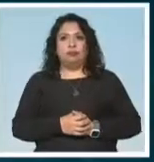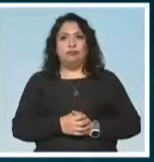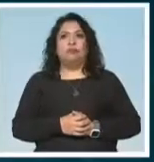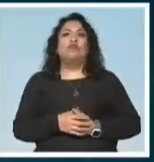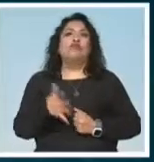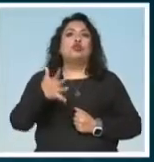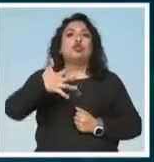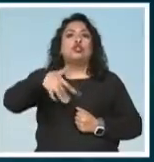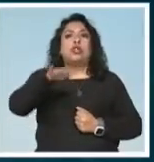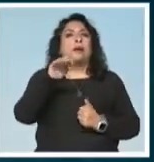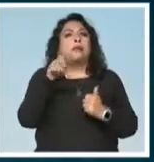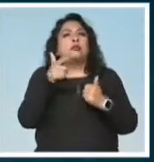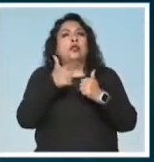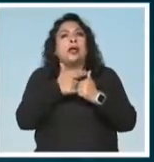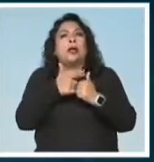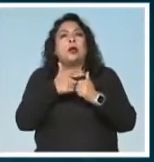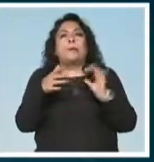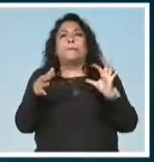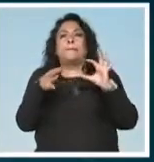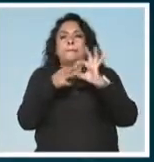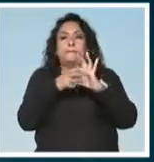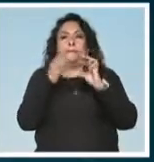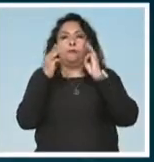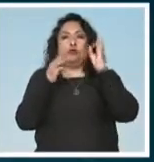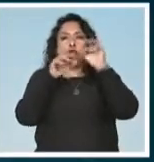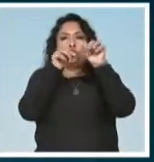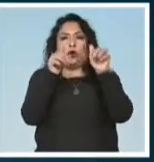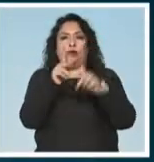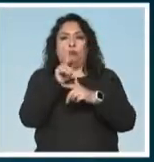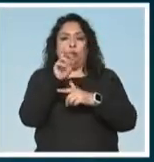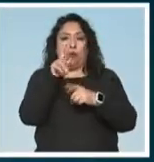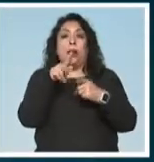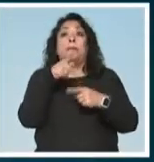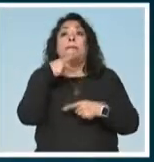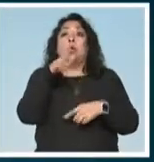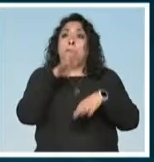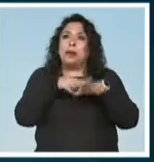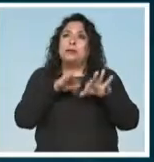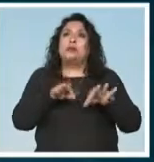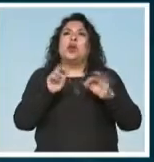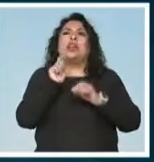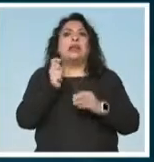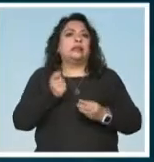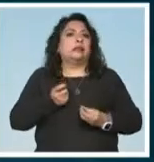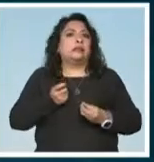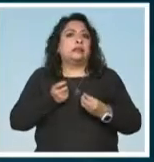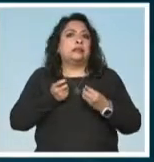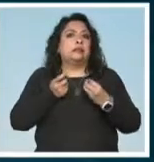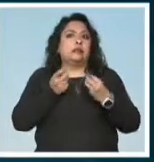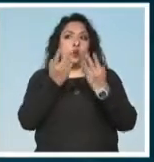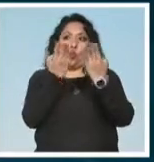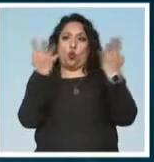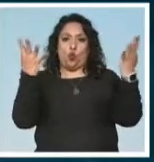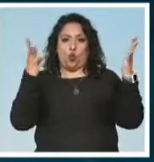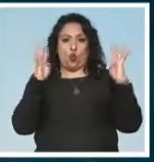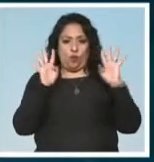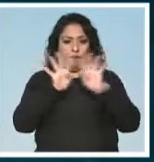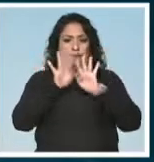Andábamos buscando algo que identificara al Museo de Arte Popular, pero sobre todo algo que saliera de las cuatro paredes del